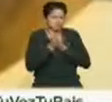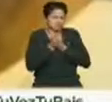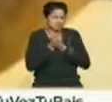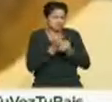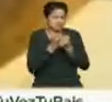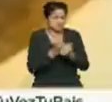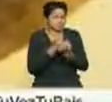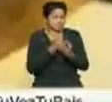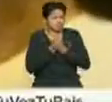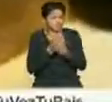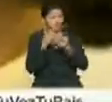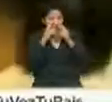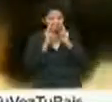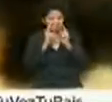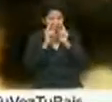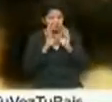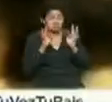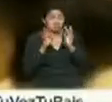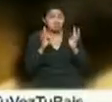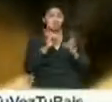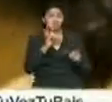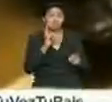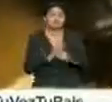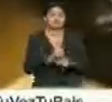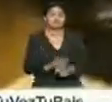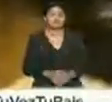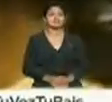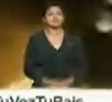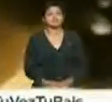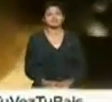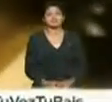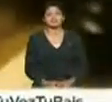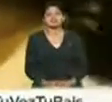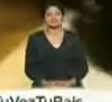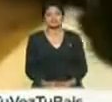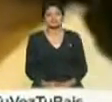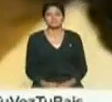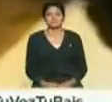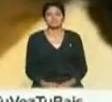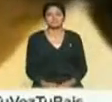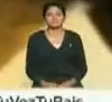unidad en un país con un largo historial de golpes de Estado.